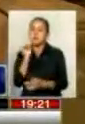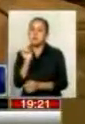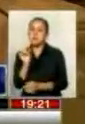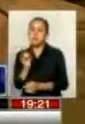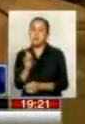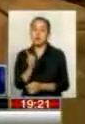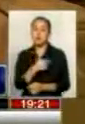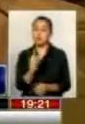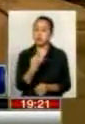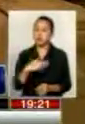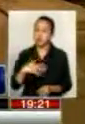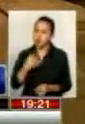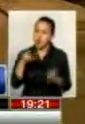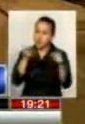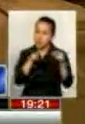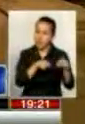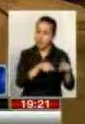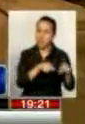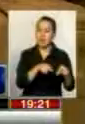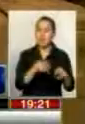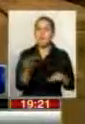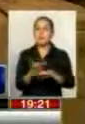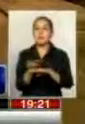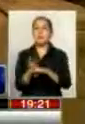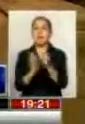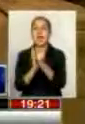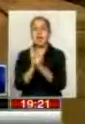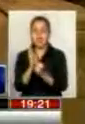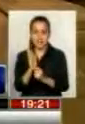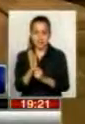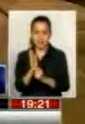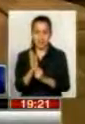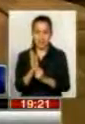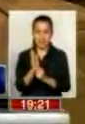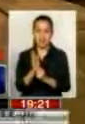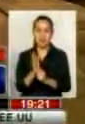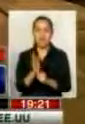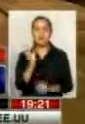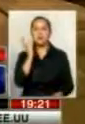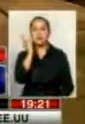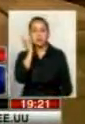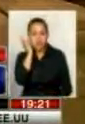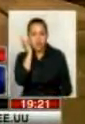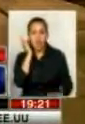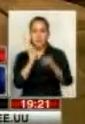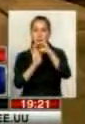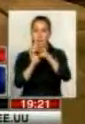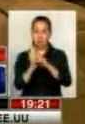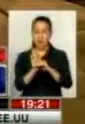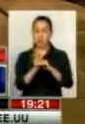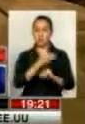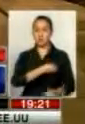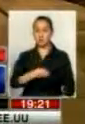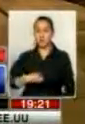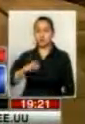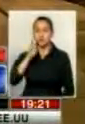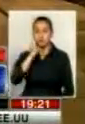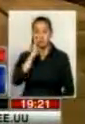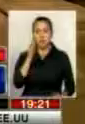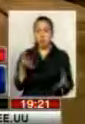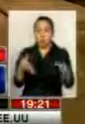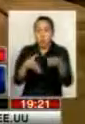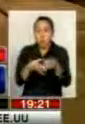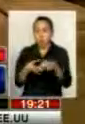atención, y quiero insistir en aquello, que teniendo una agenda de género, una agenda de mujeres del programa de gobierno de la presidenta Bachelet, que en conjunto